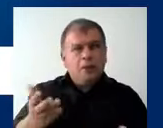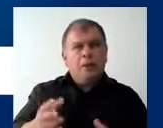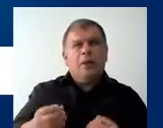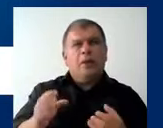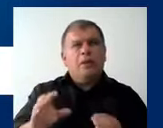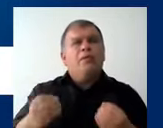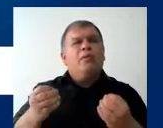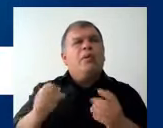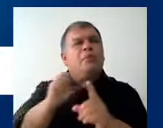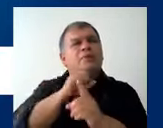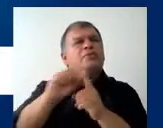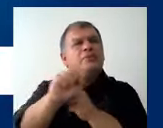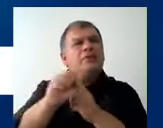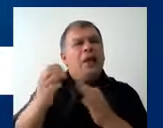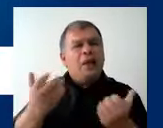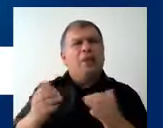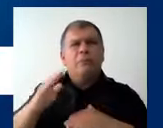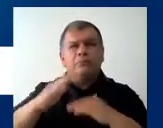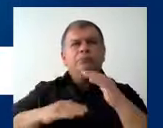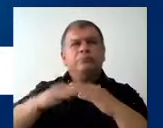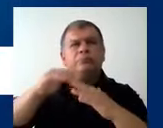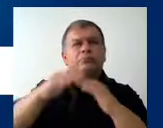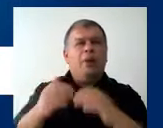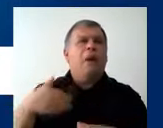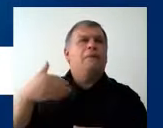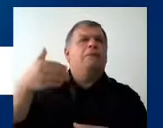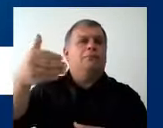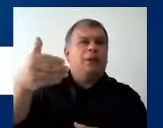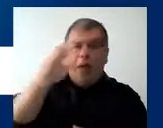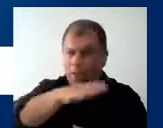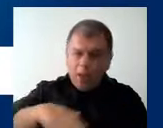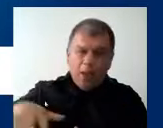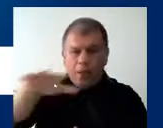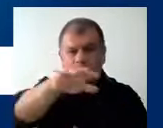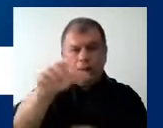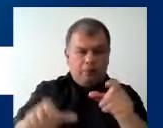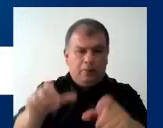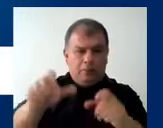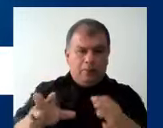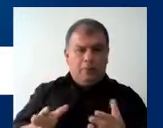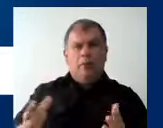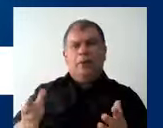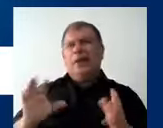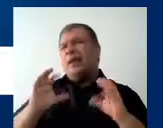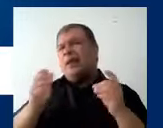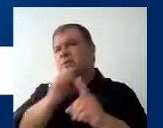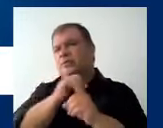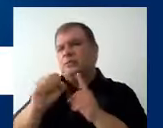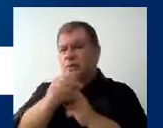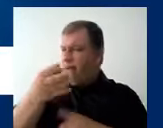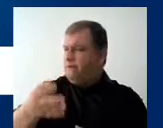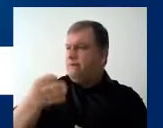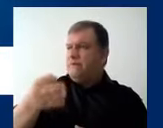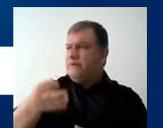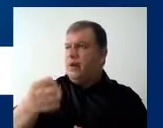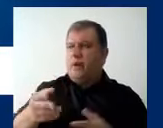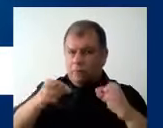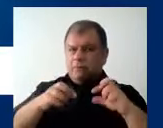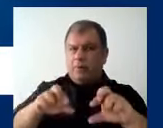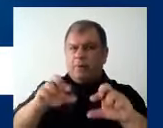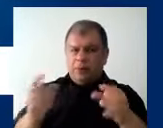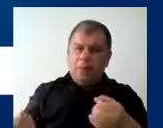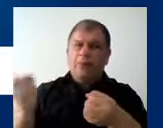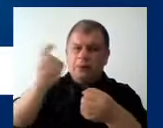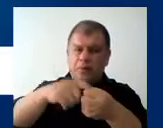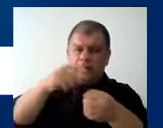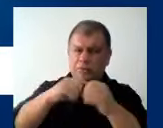tipo de sociedad que queremos construir para todos nosotros. Un tipo de sociedad que realmente permita la